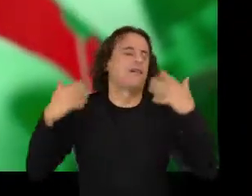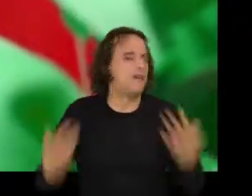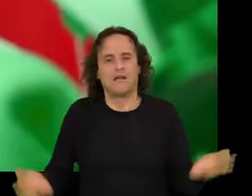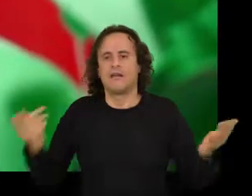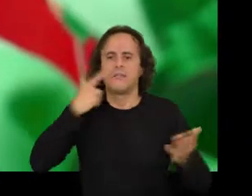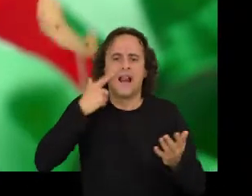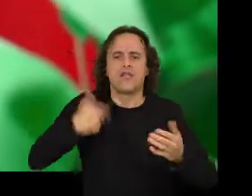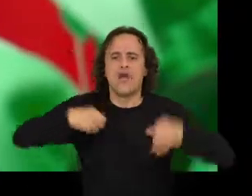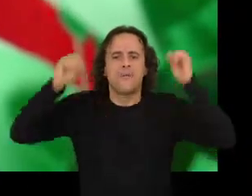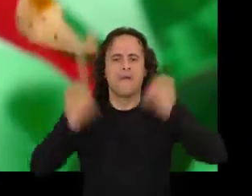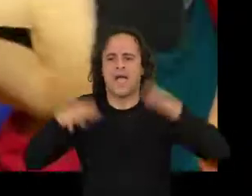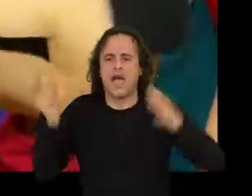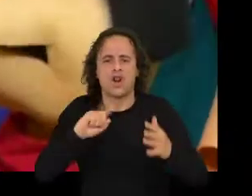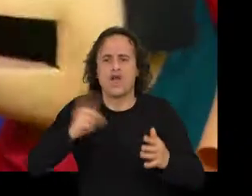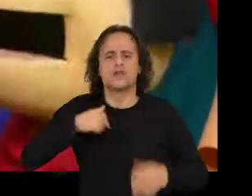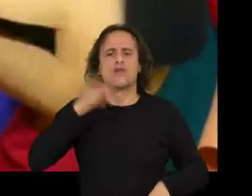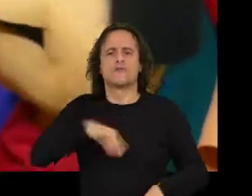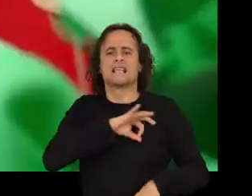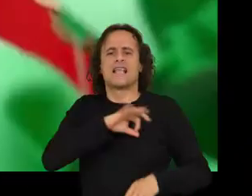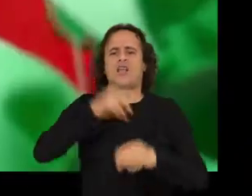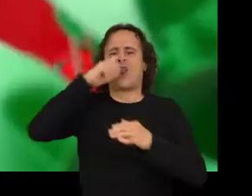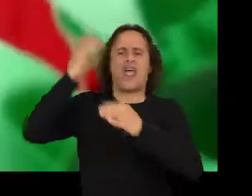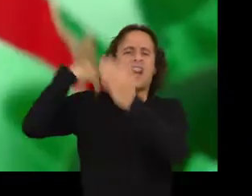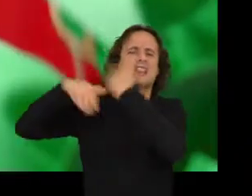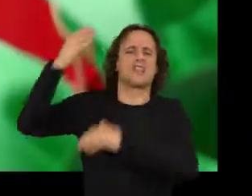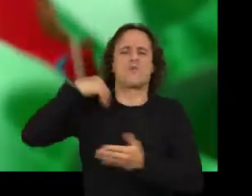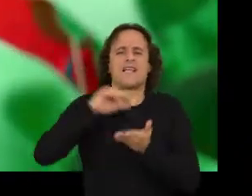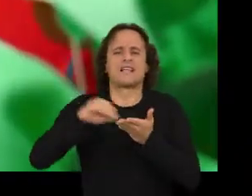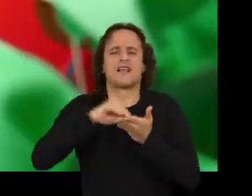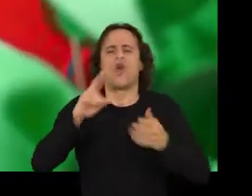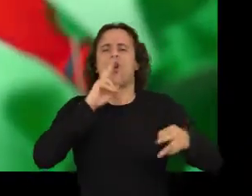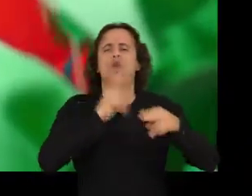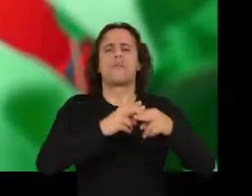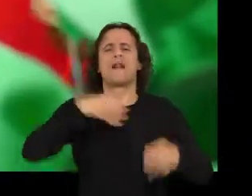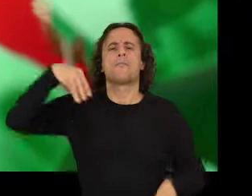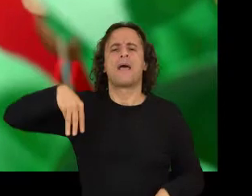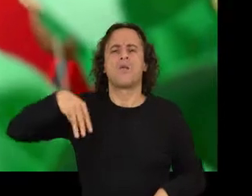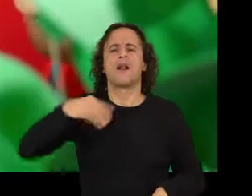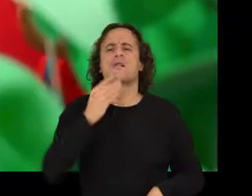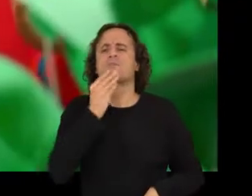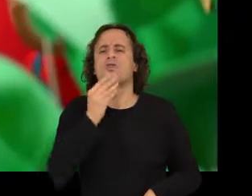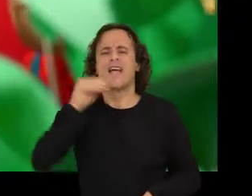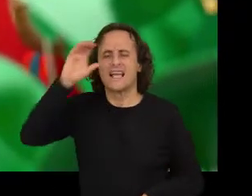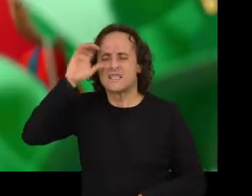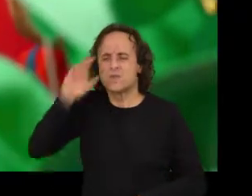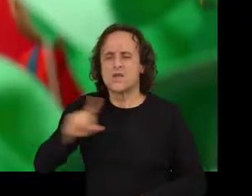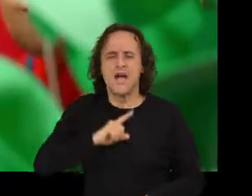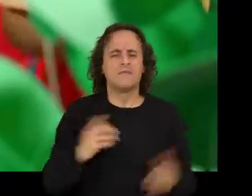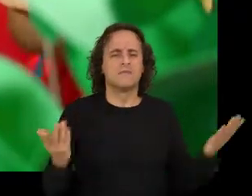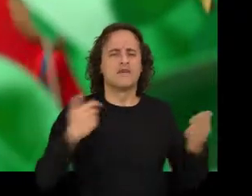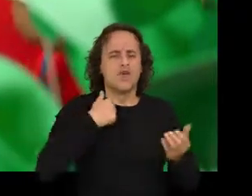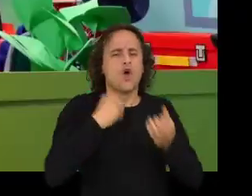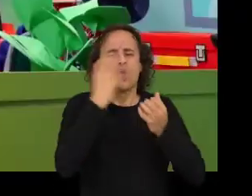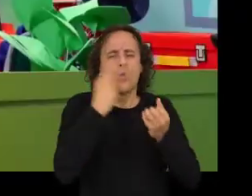mago! ¡Son un señor antigo! ¡Un escritor que se chama Manuel Murguía! Escoitade o conto que vos